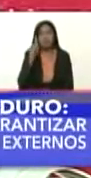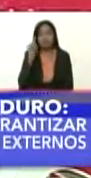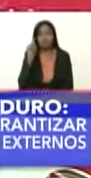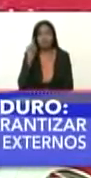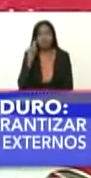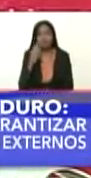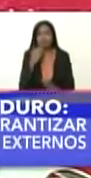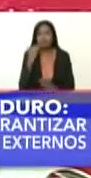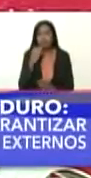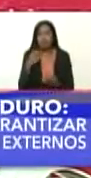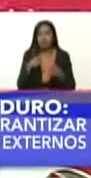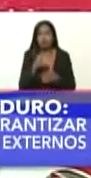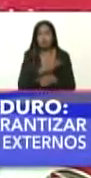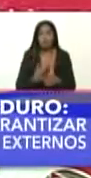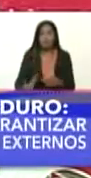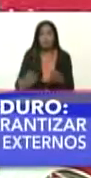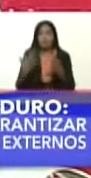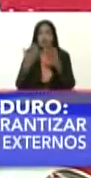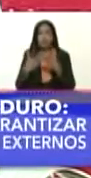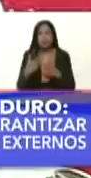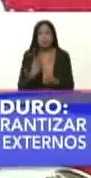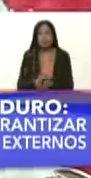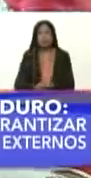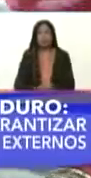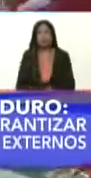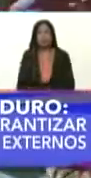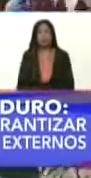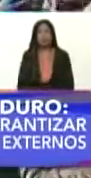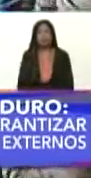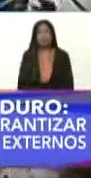al lado de los presidentes de las empresas. Claro. Directo.